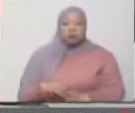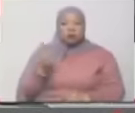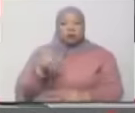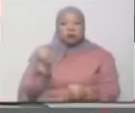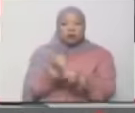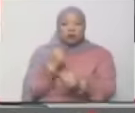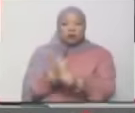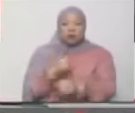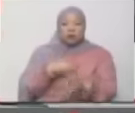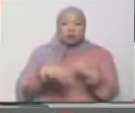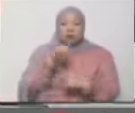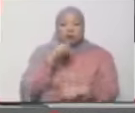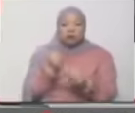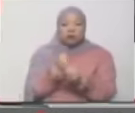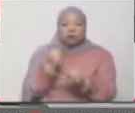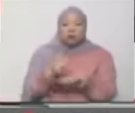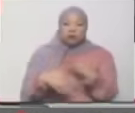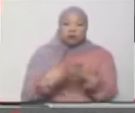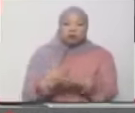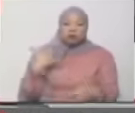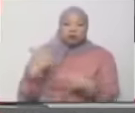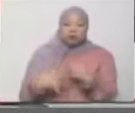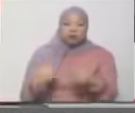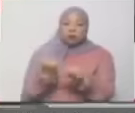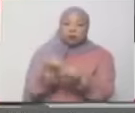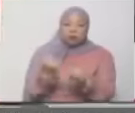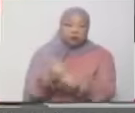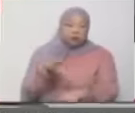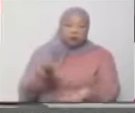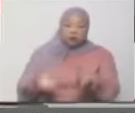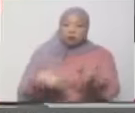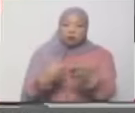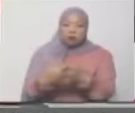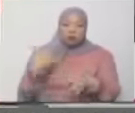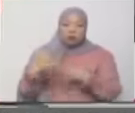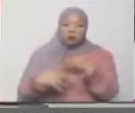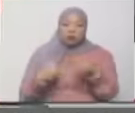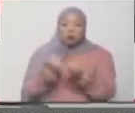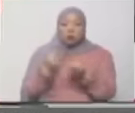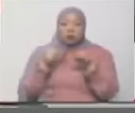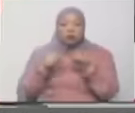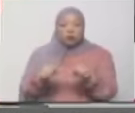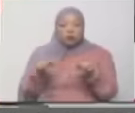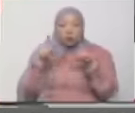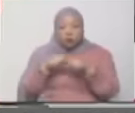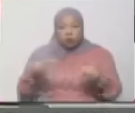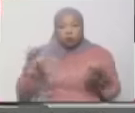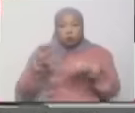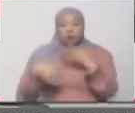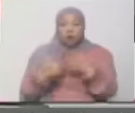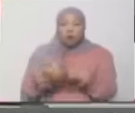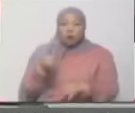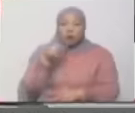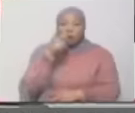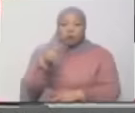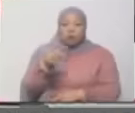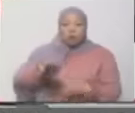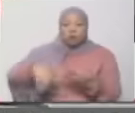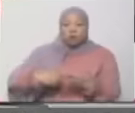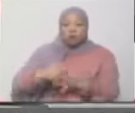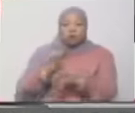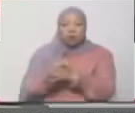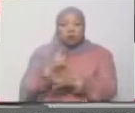manipular por falsas ideologías extranjerizantes, fascistas? ¿Se dan cuenta que tenemos en nuestras